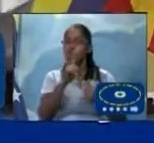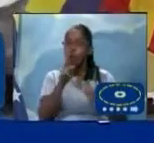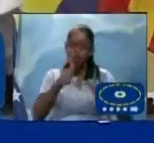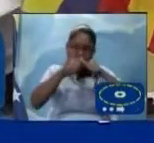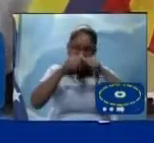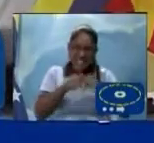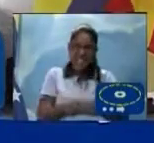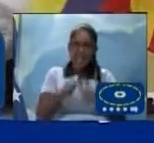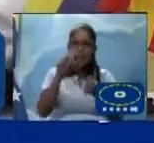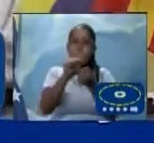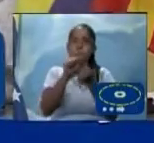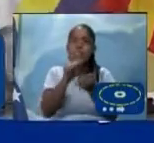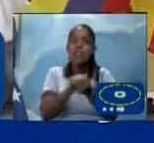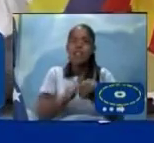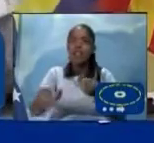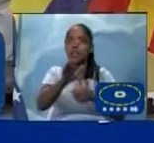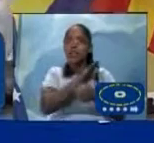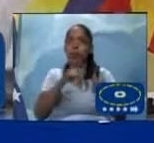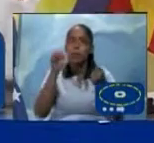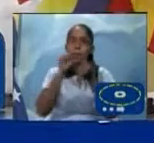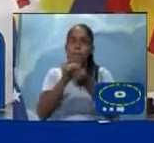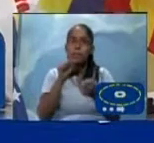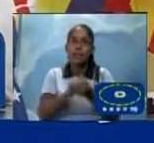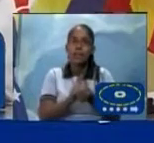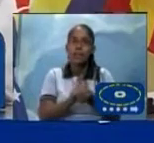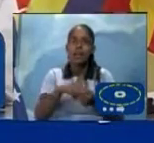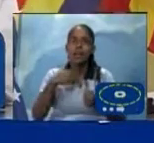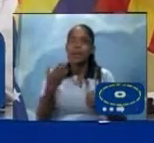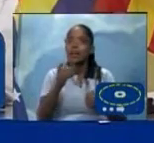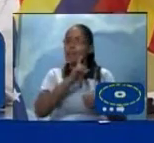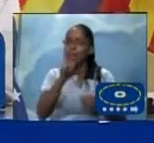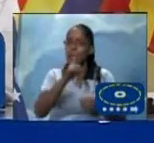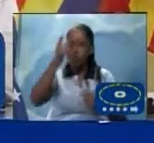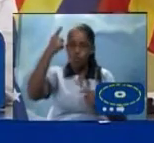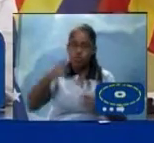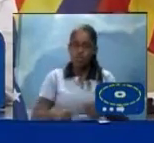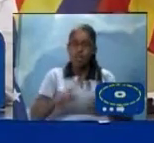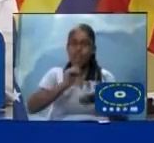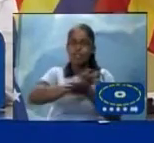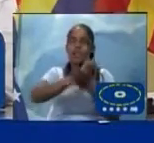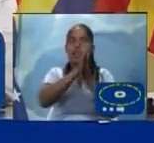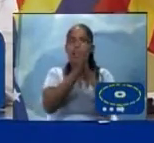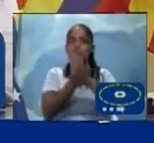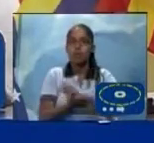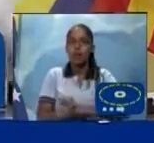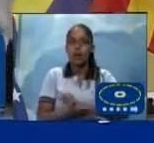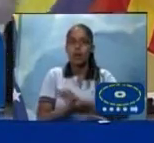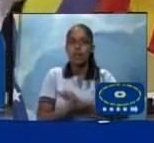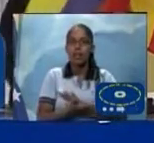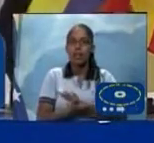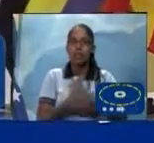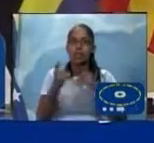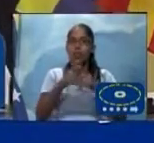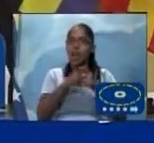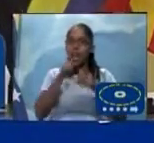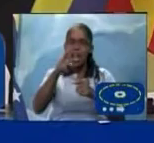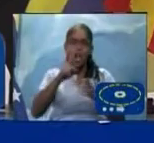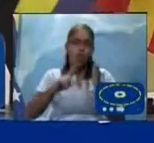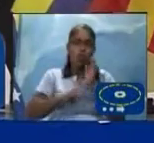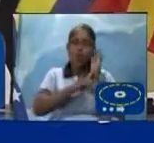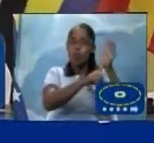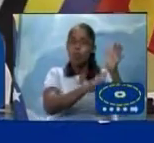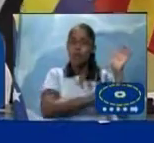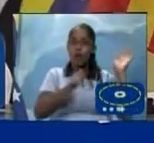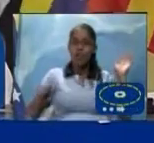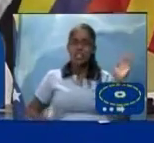quedará piedra sobre piedra que no sea derribada. Ellos le mostraron al